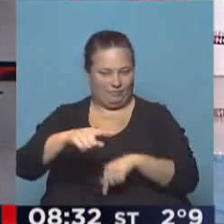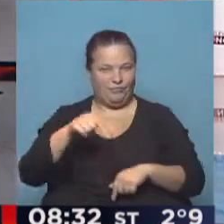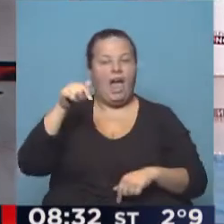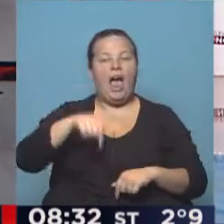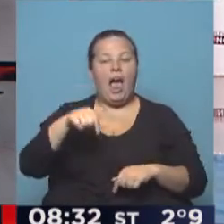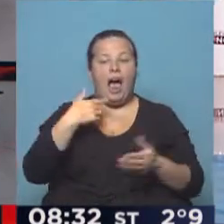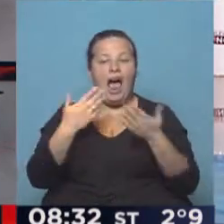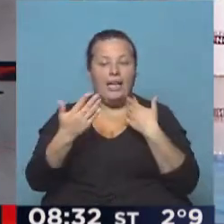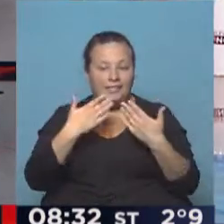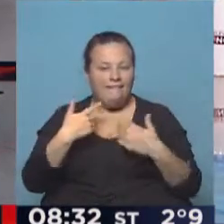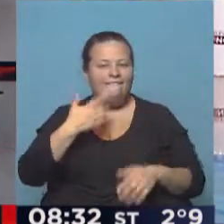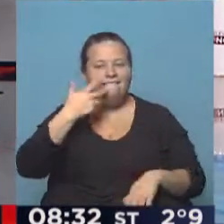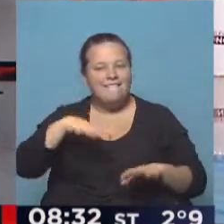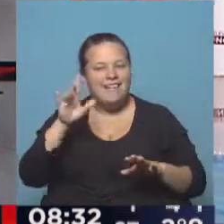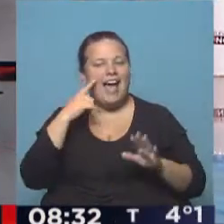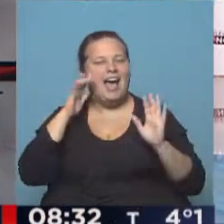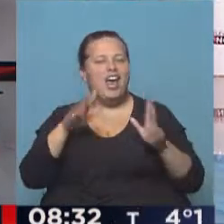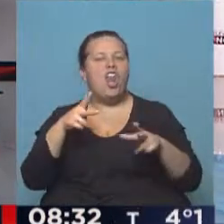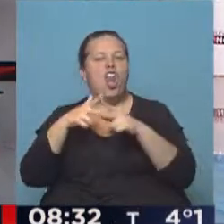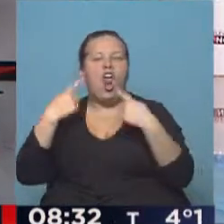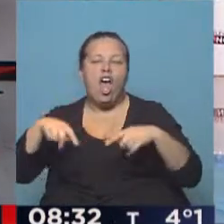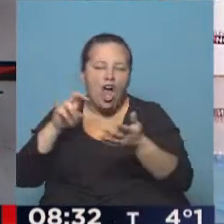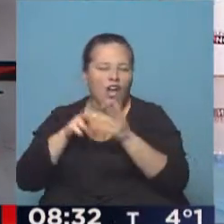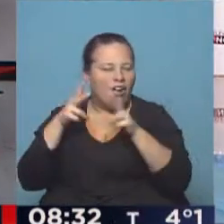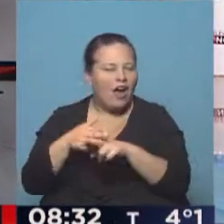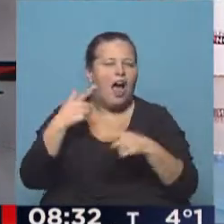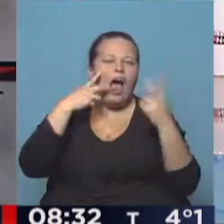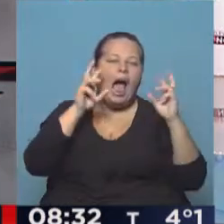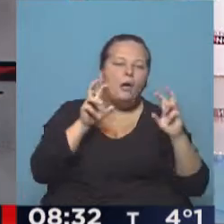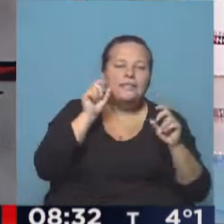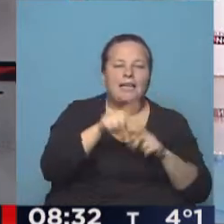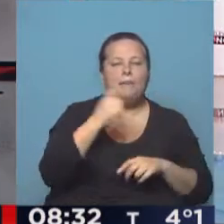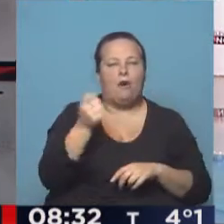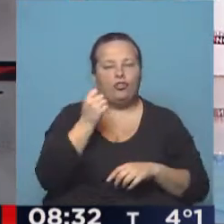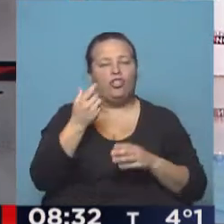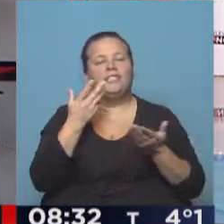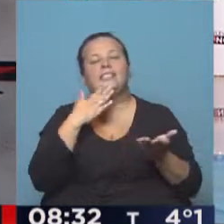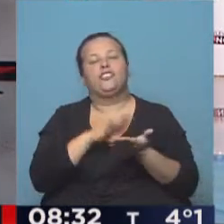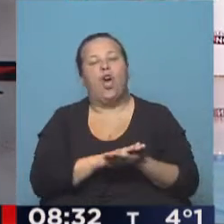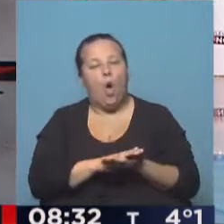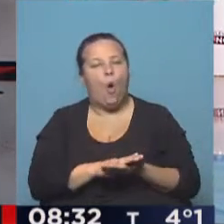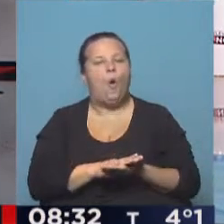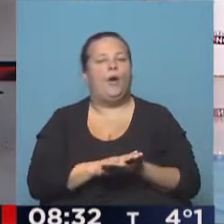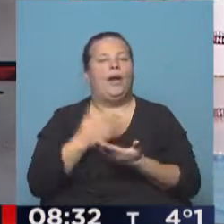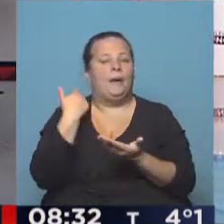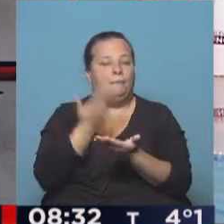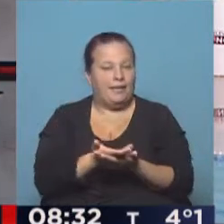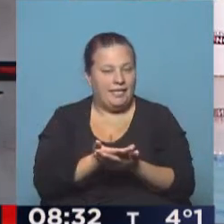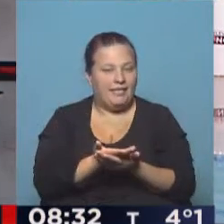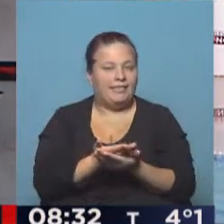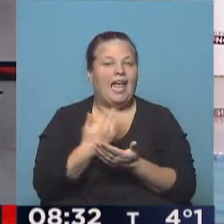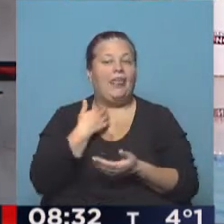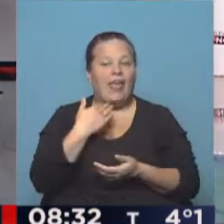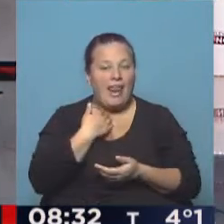Y es el momento de la entrevista que más nos gusta cuando paramos con la noticia y nos adentramos en algunos temas importantes, y sobre todo cuando se trata de la presentación de libros